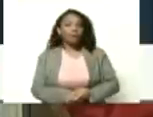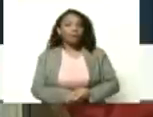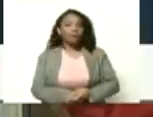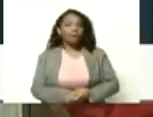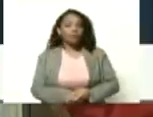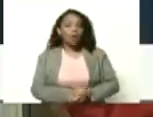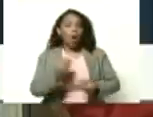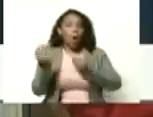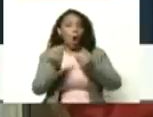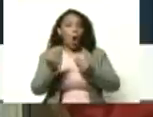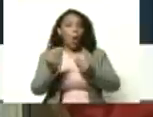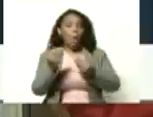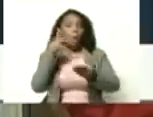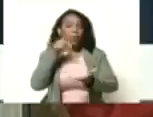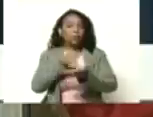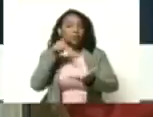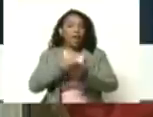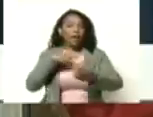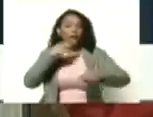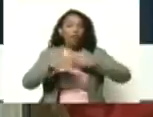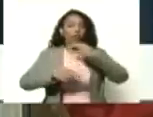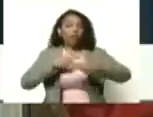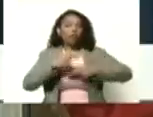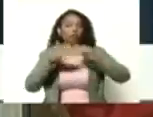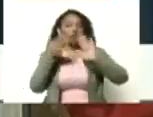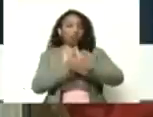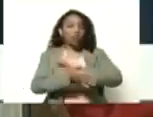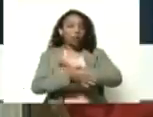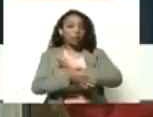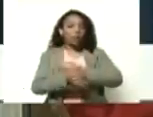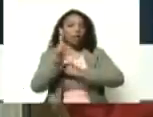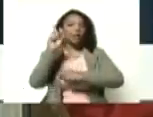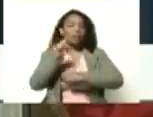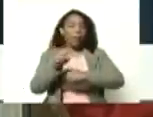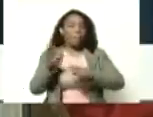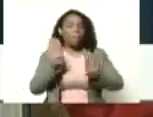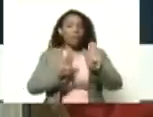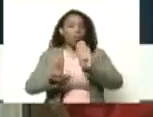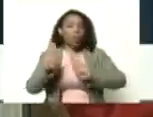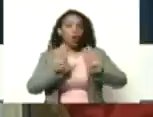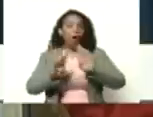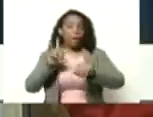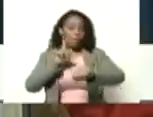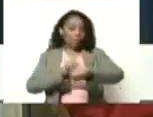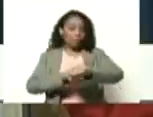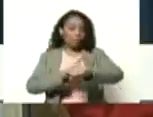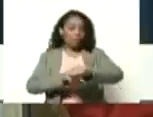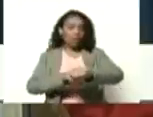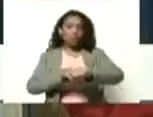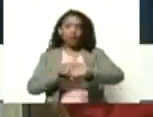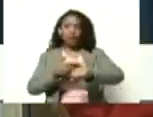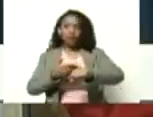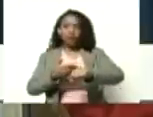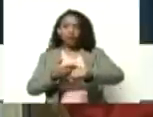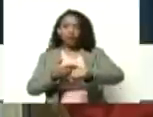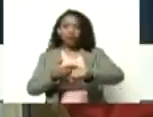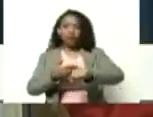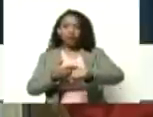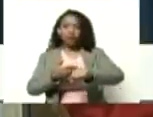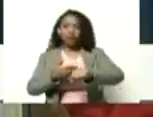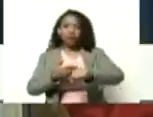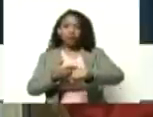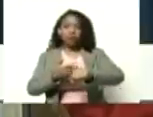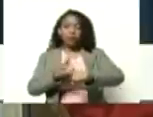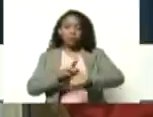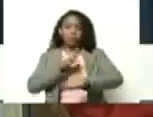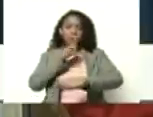como militante revolucionario incluso biológica al momento del trágico